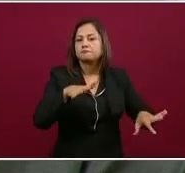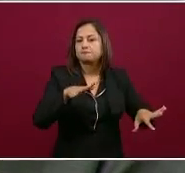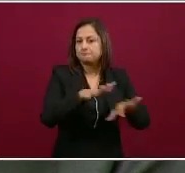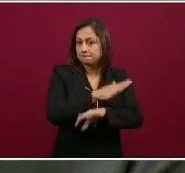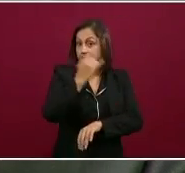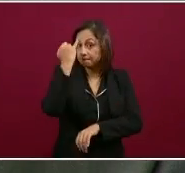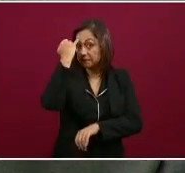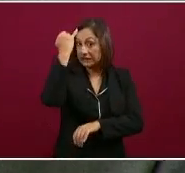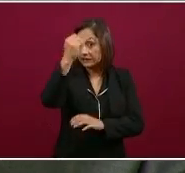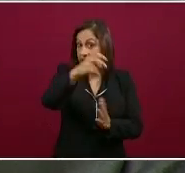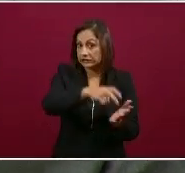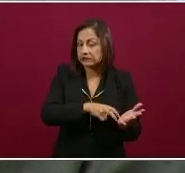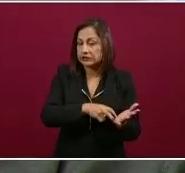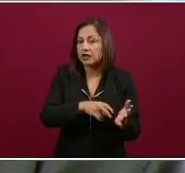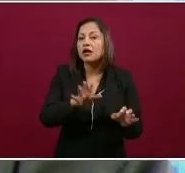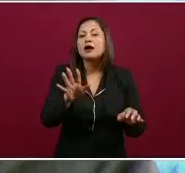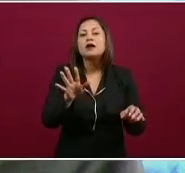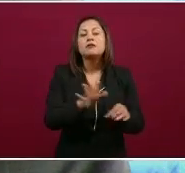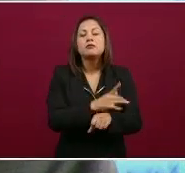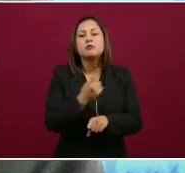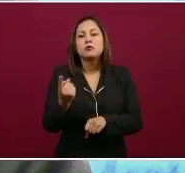México no merece